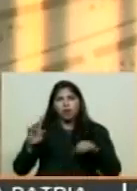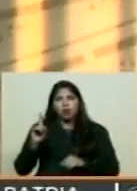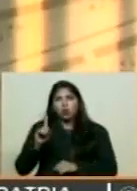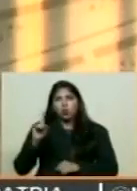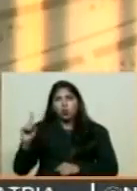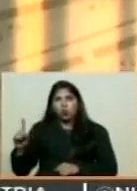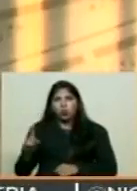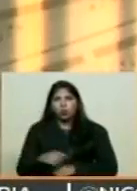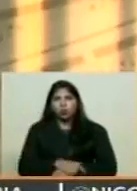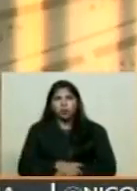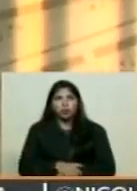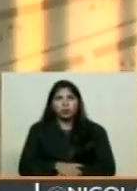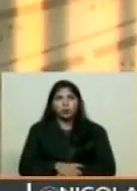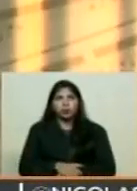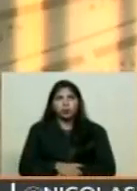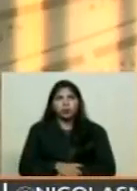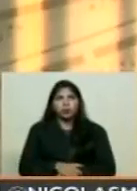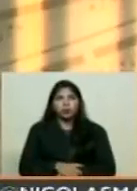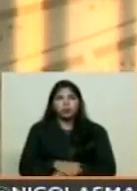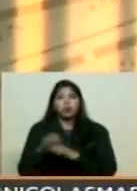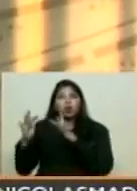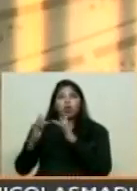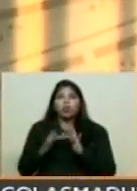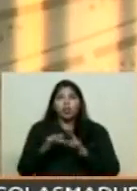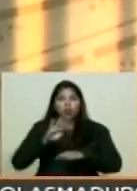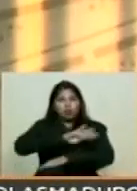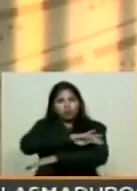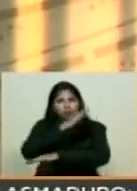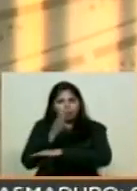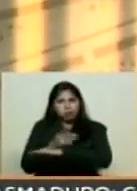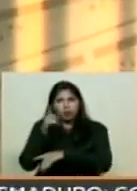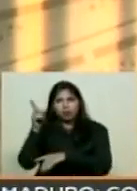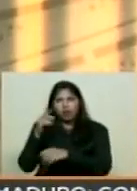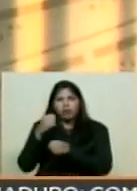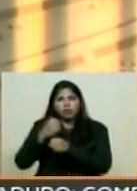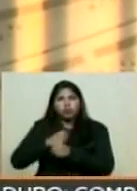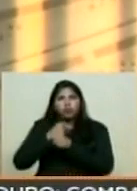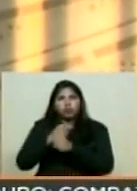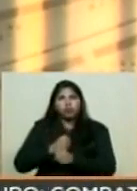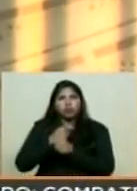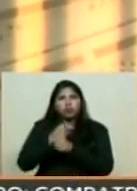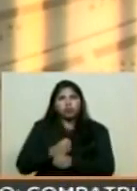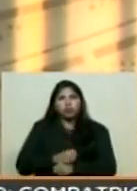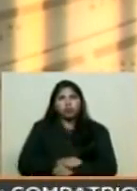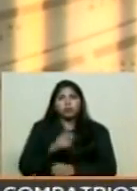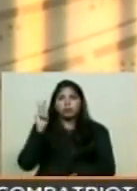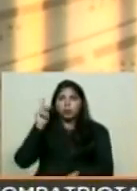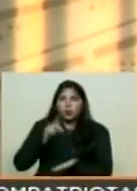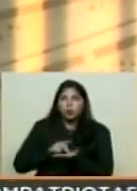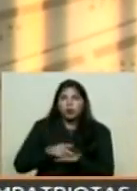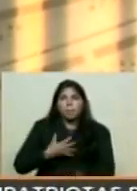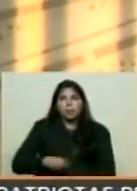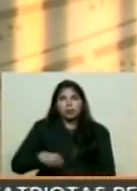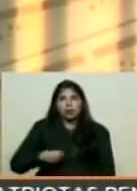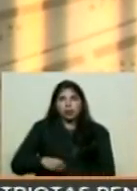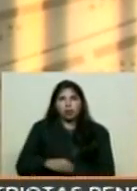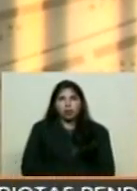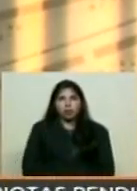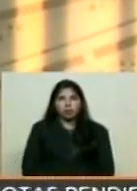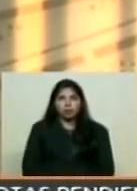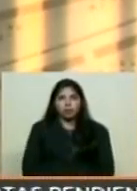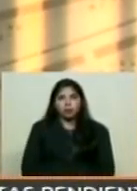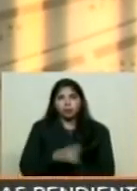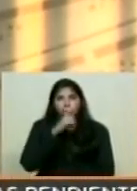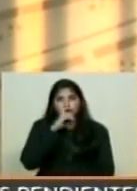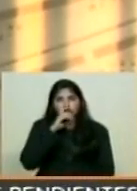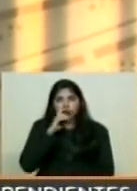Pero antes, por supuesto, nos vamos al Poliedro de Caracas. Allí se da este encuentro con los educadores y ya llega el presidente de la República. Adelante, Javier Nichirino se encuentra en el